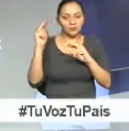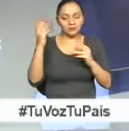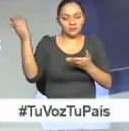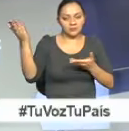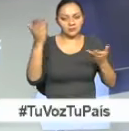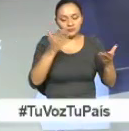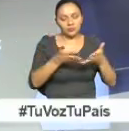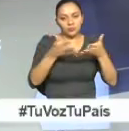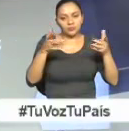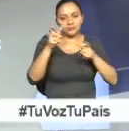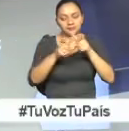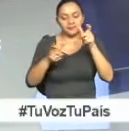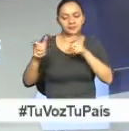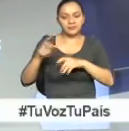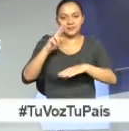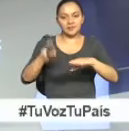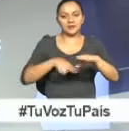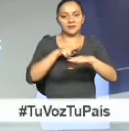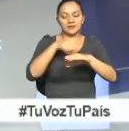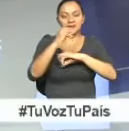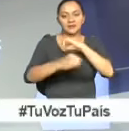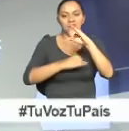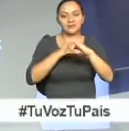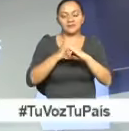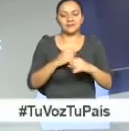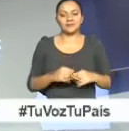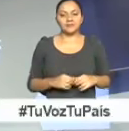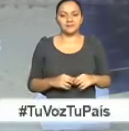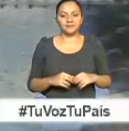para miles de turistas nacionales e internacionales.